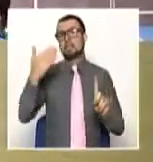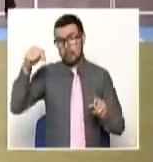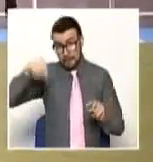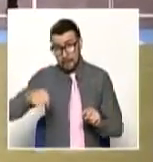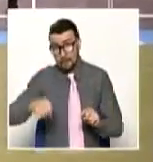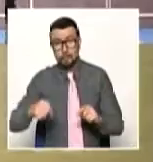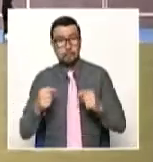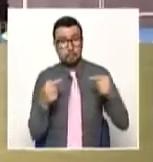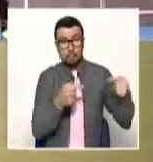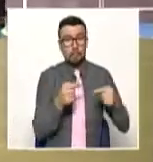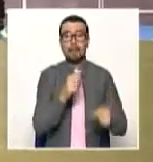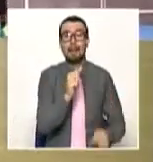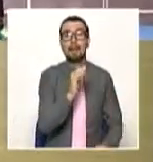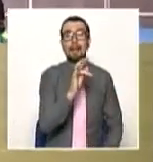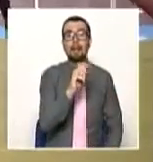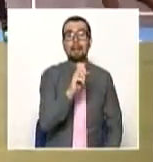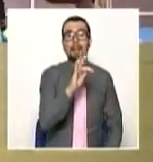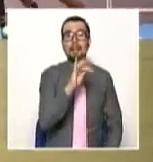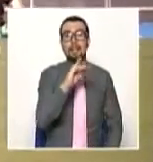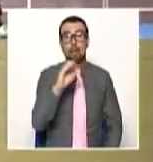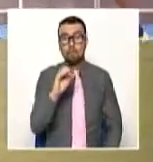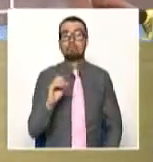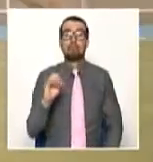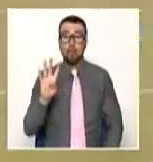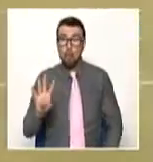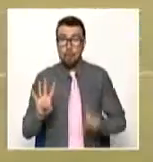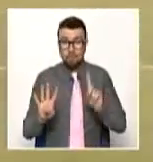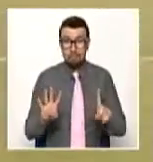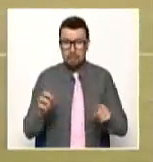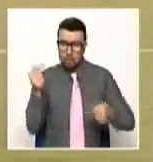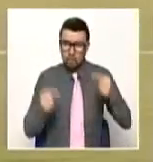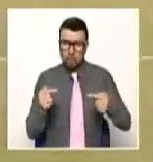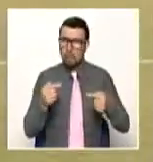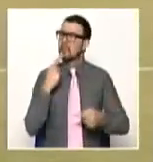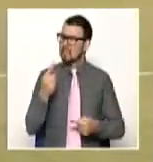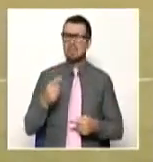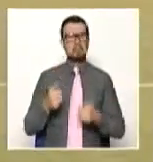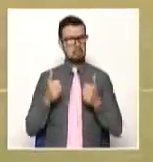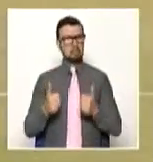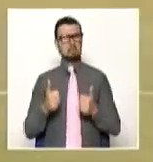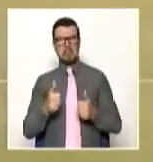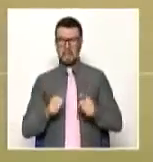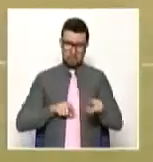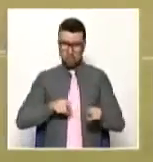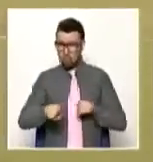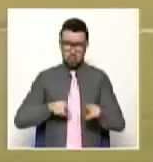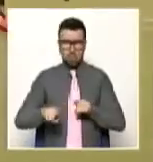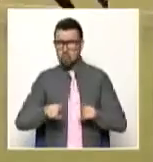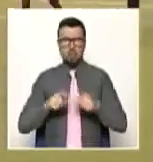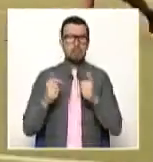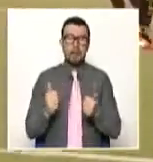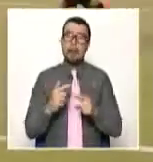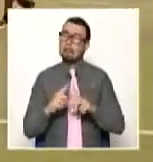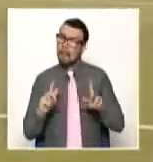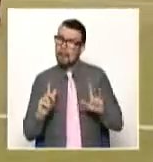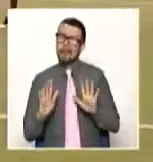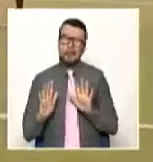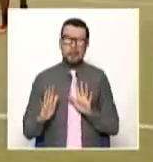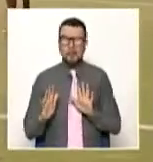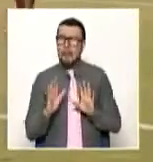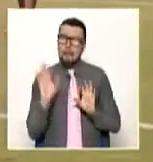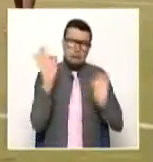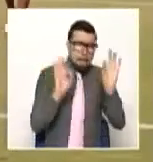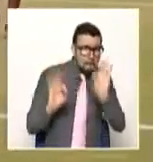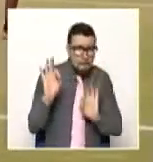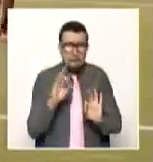Atlético Fútbol Club 4-1. El técnico de la escuadra matecaña destaca el desempeño conseguido hasta ahora por sus jugadores, pero reconoce que hay algunos